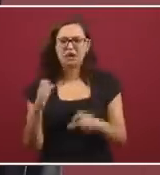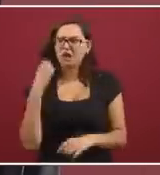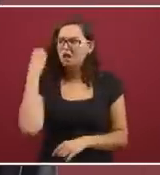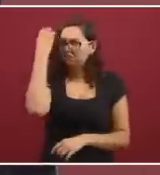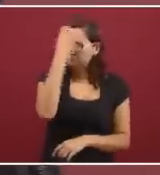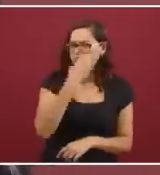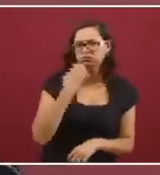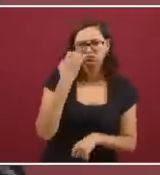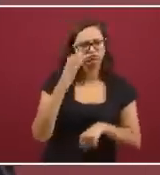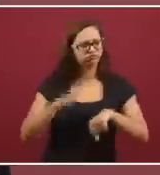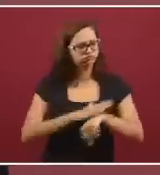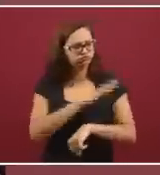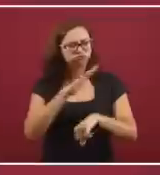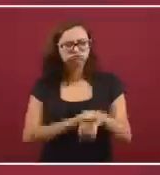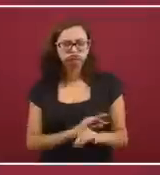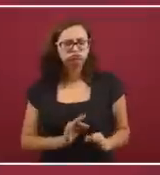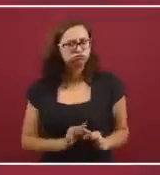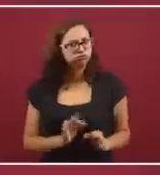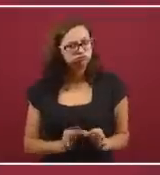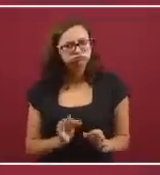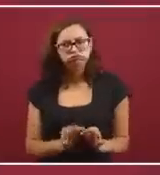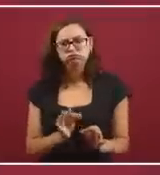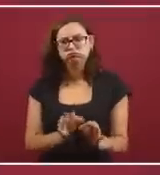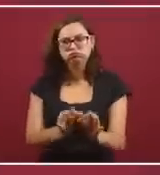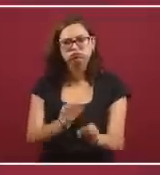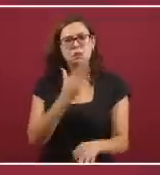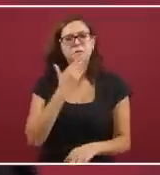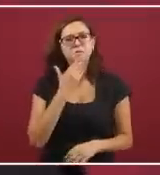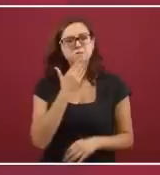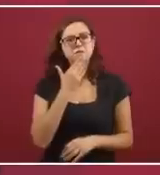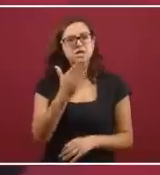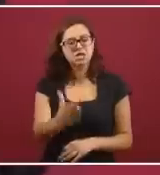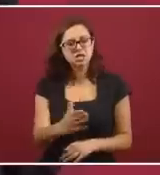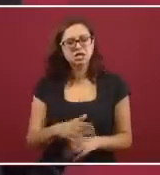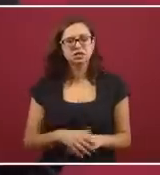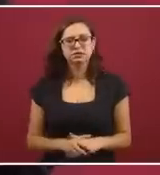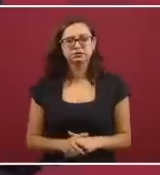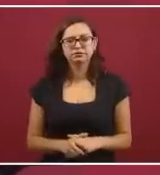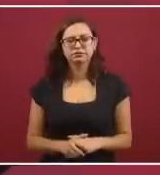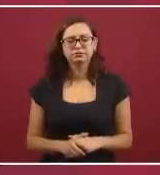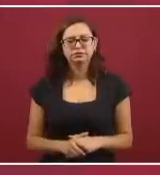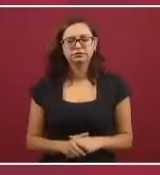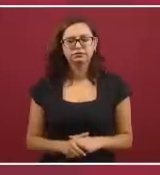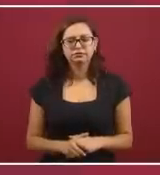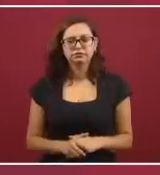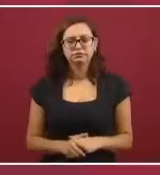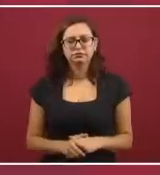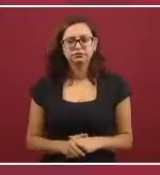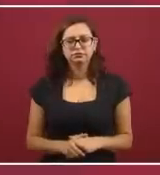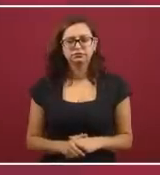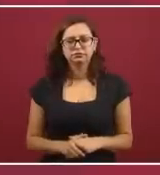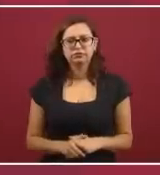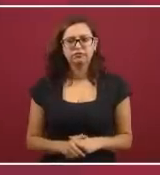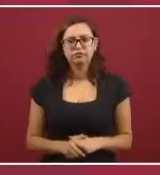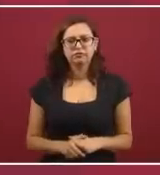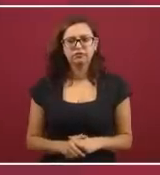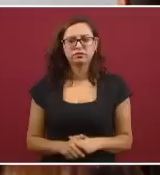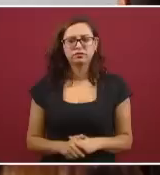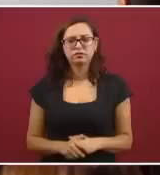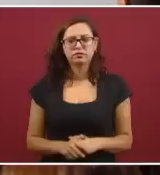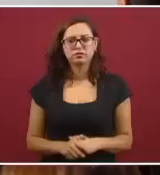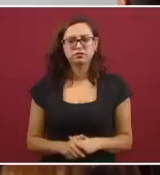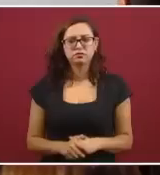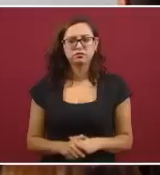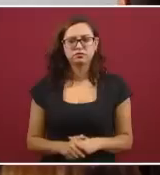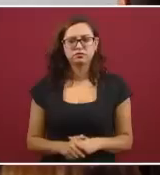y que incluso este están en espera se detuvo el proceso